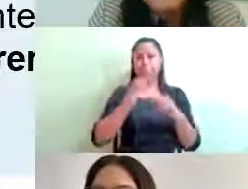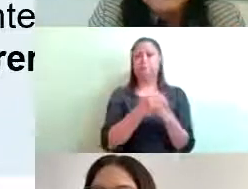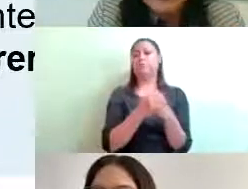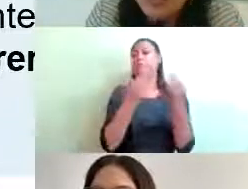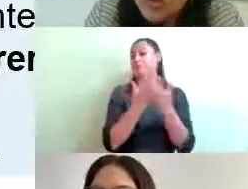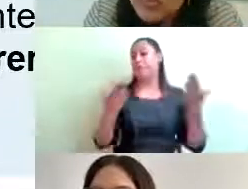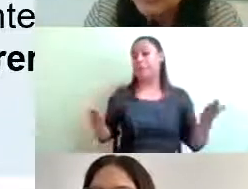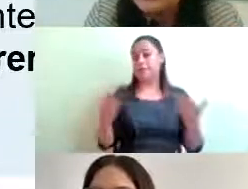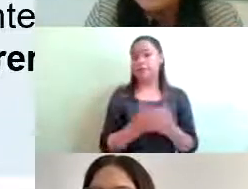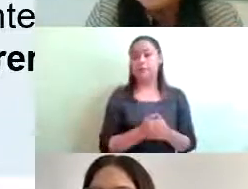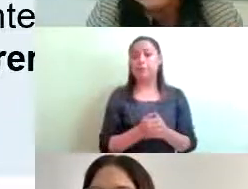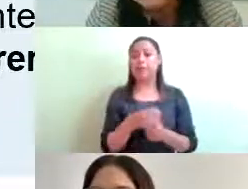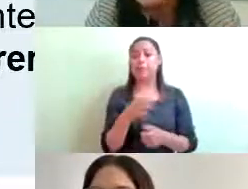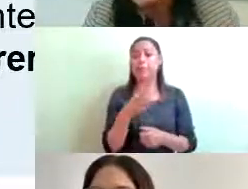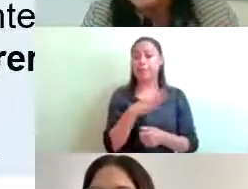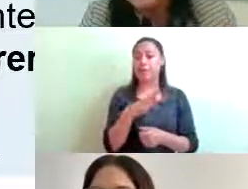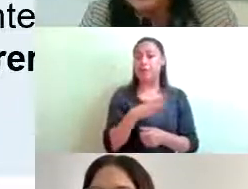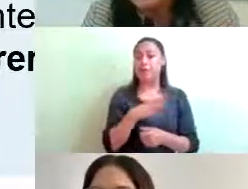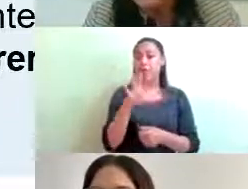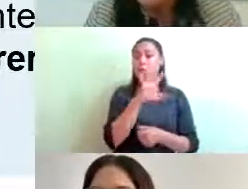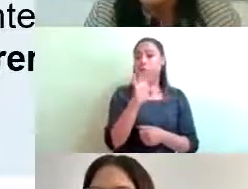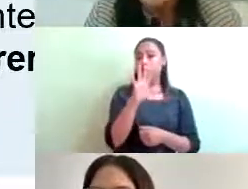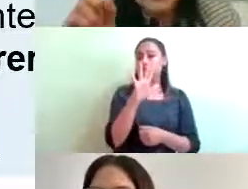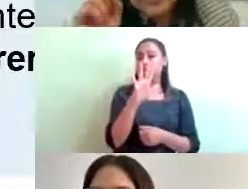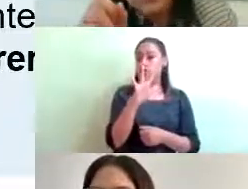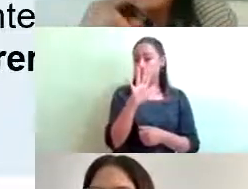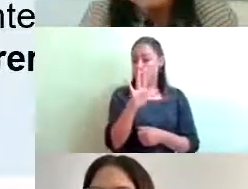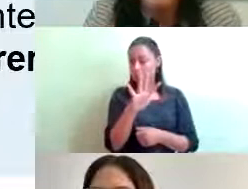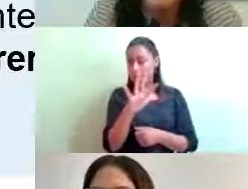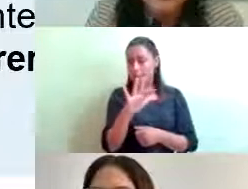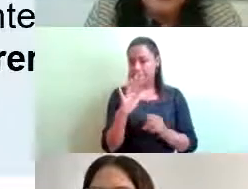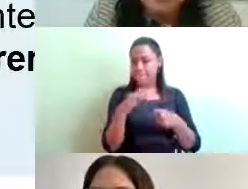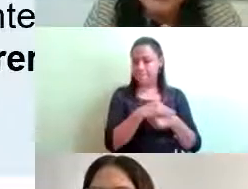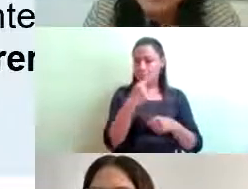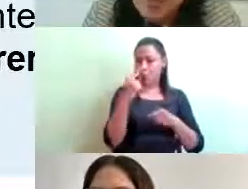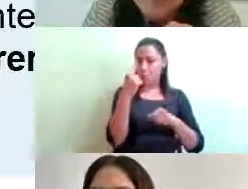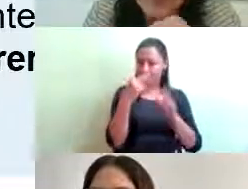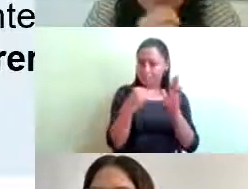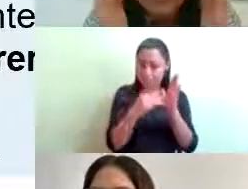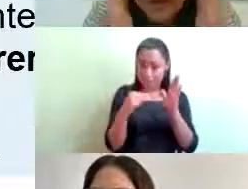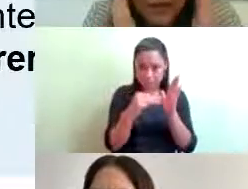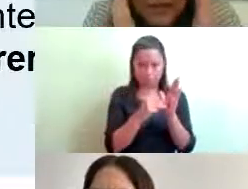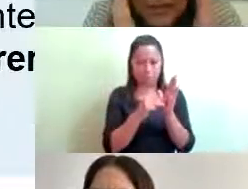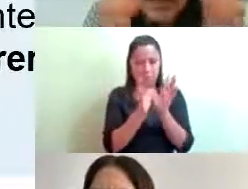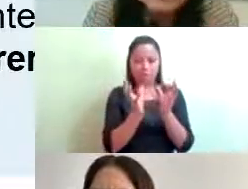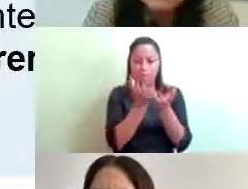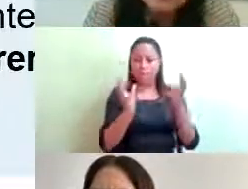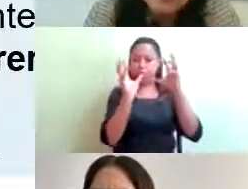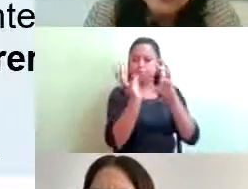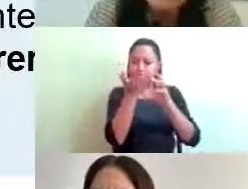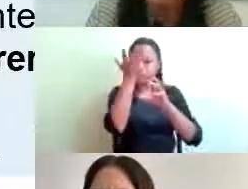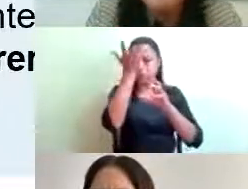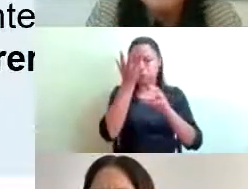significaría tener 450 partes por millón en concentración de carbono en la atmósfera. Y si